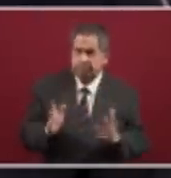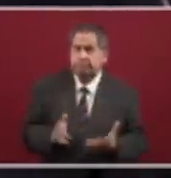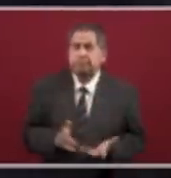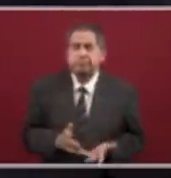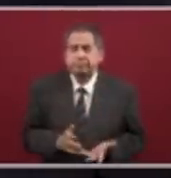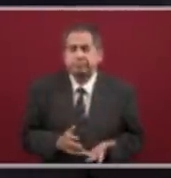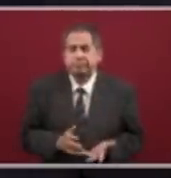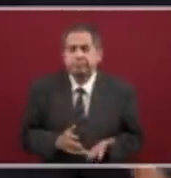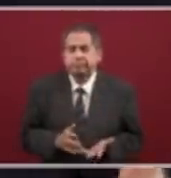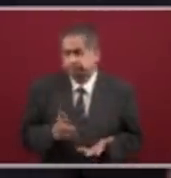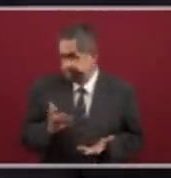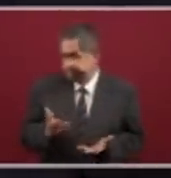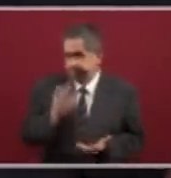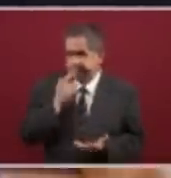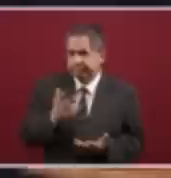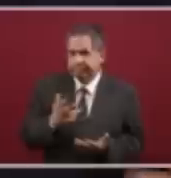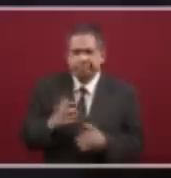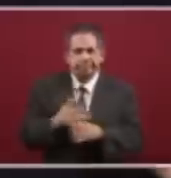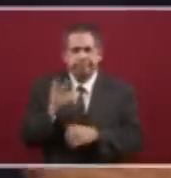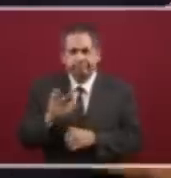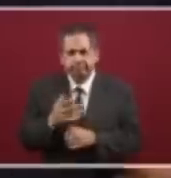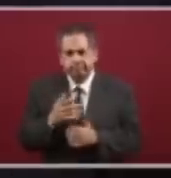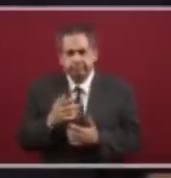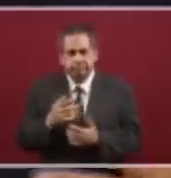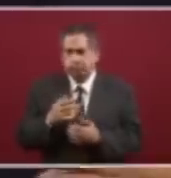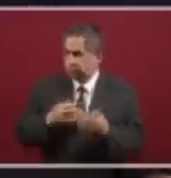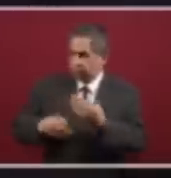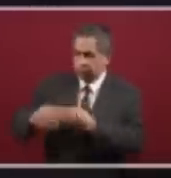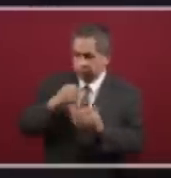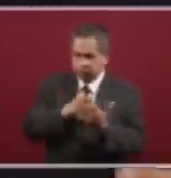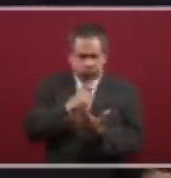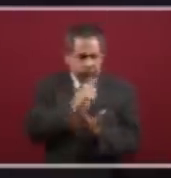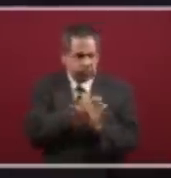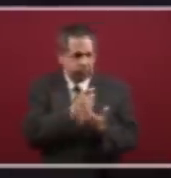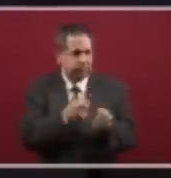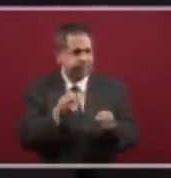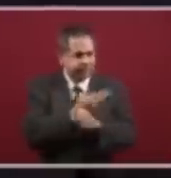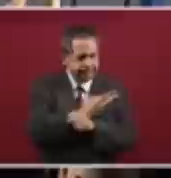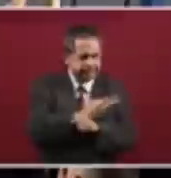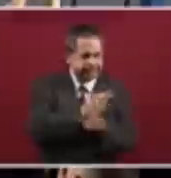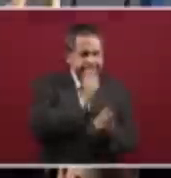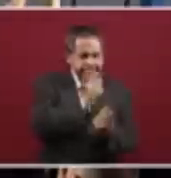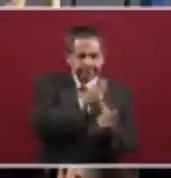y porque no vemos todos los elementos